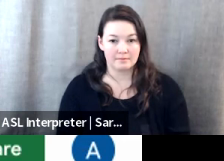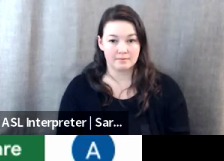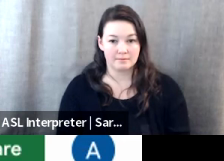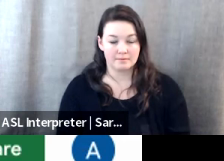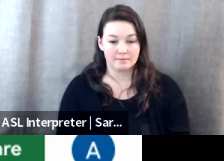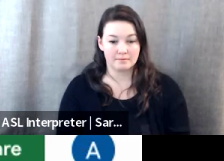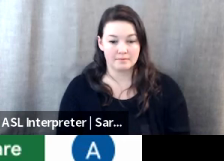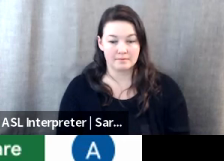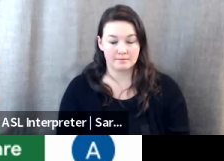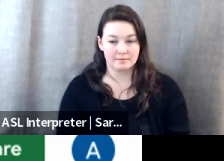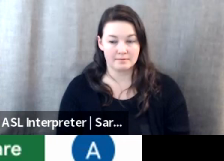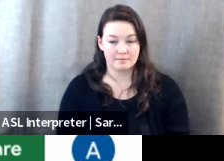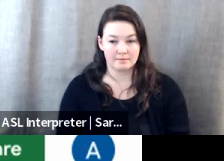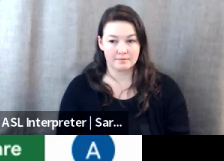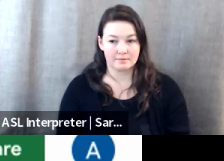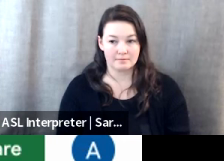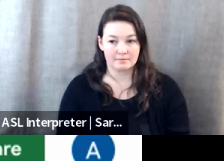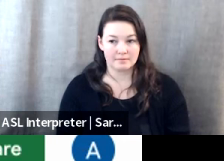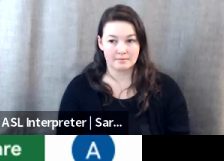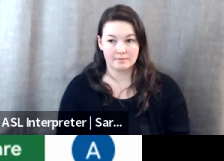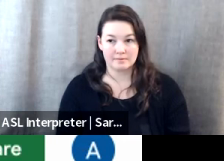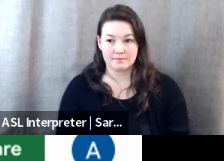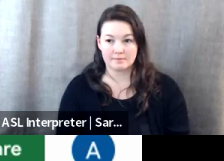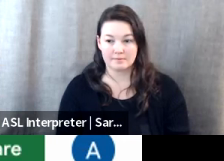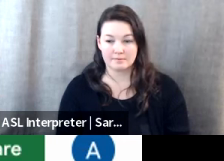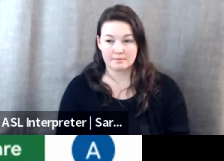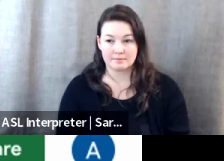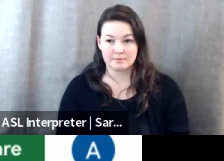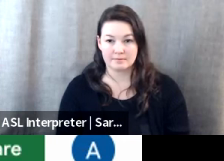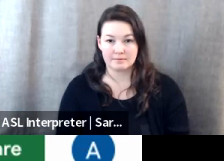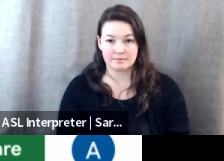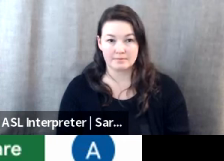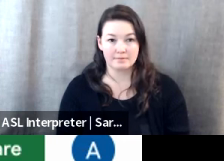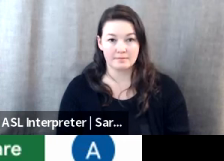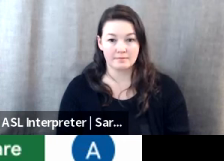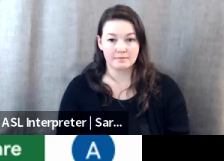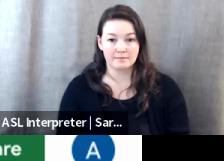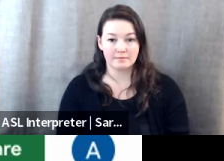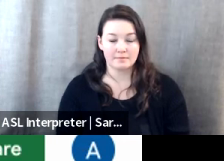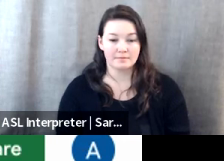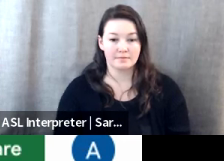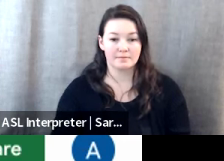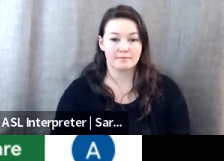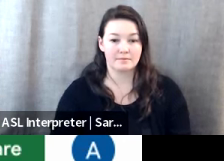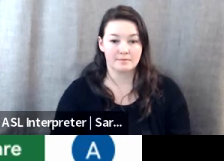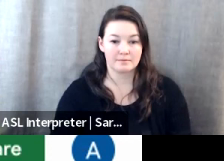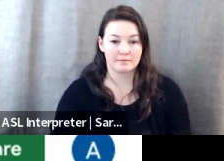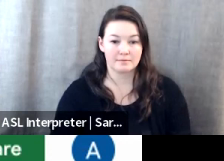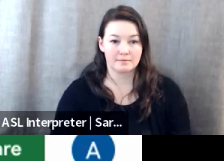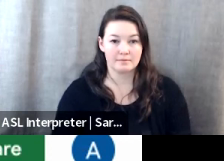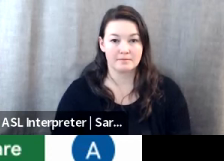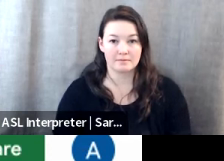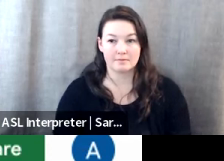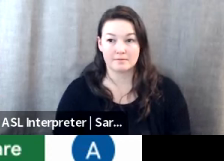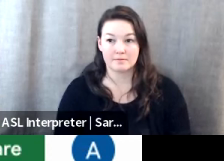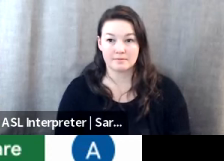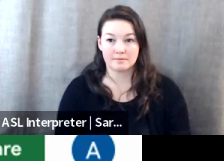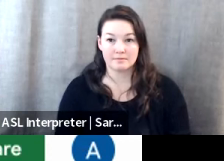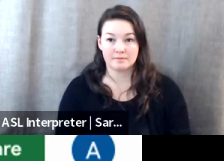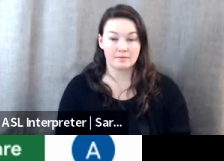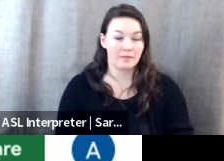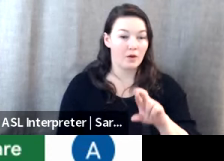lo que es la riqueza en una comunidad. Así que creo que sería mejor enfocarnos en exenciones, waivers. Real